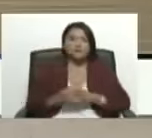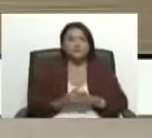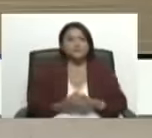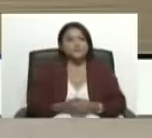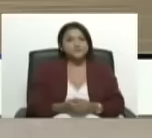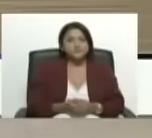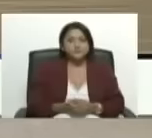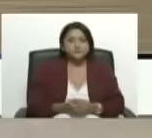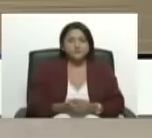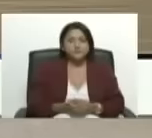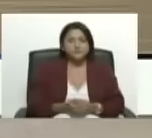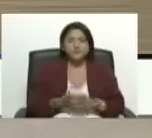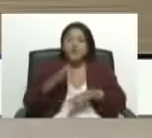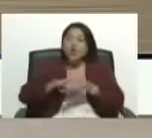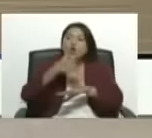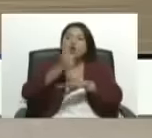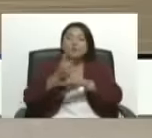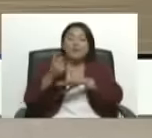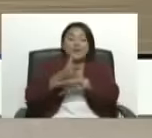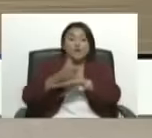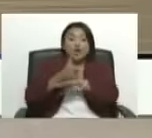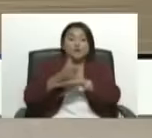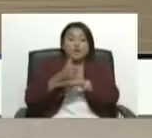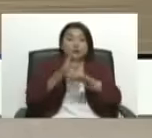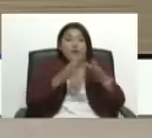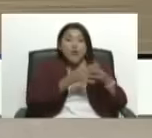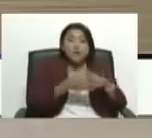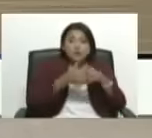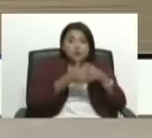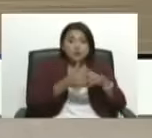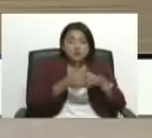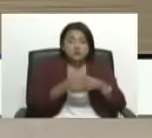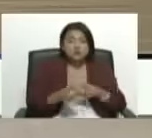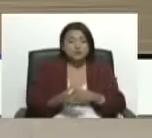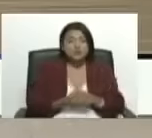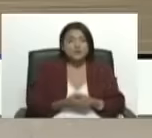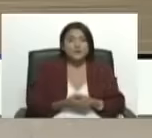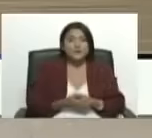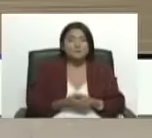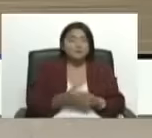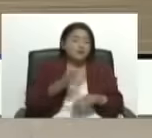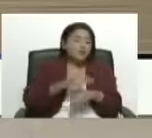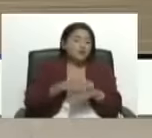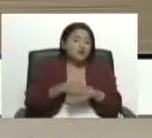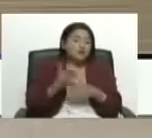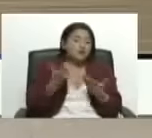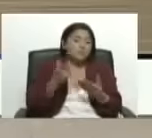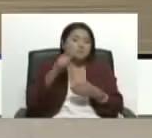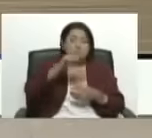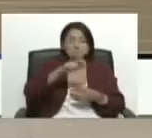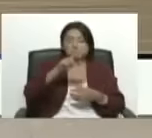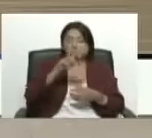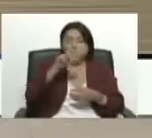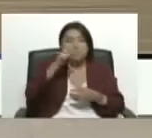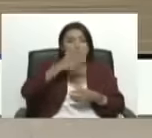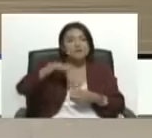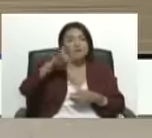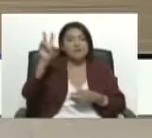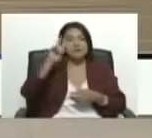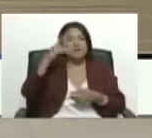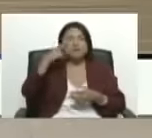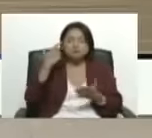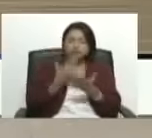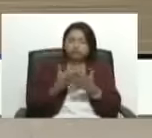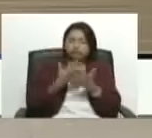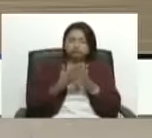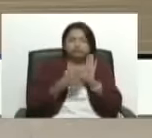los Estados Unidos y sus socios occidentales. Creo que el pueblo venezolano ha dado muestras